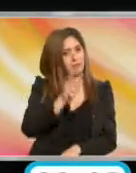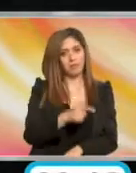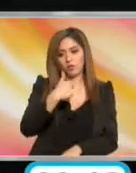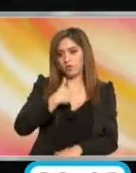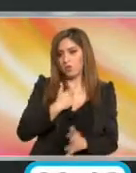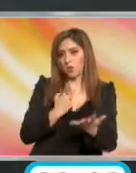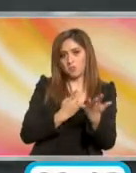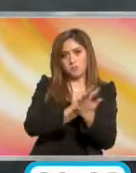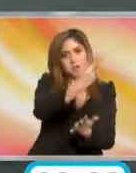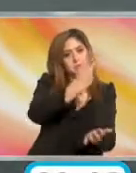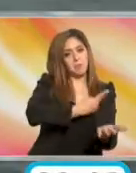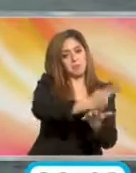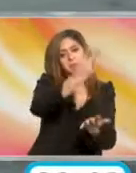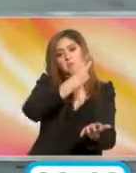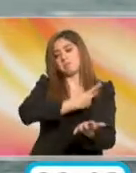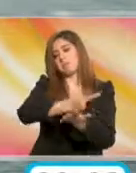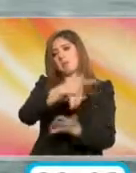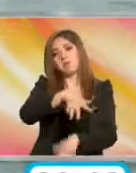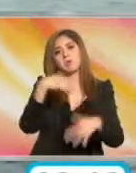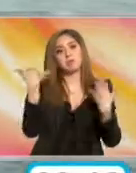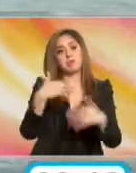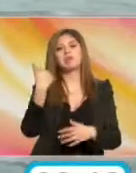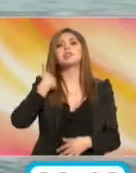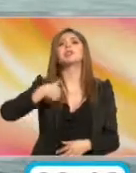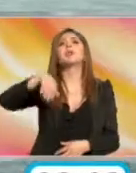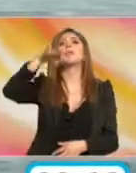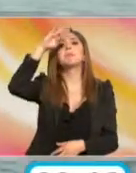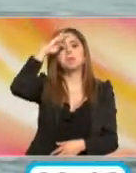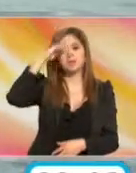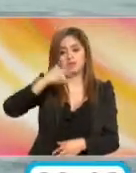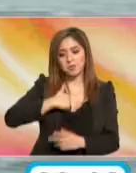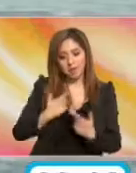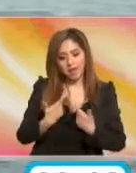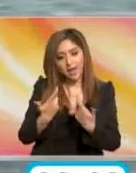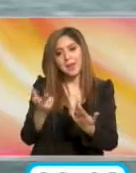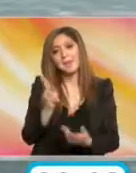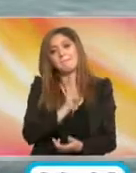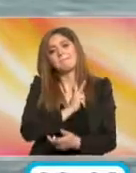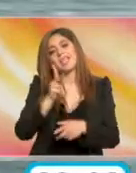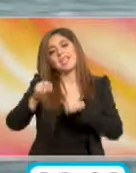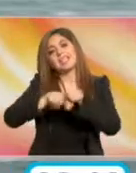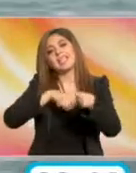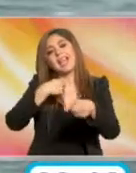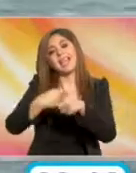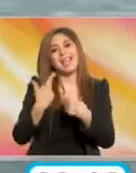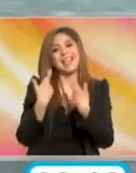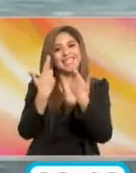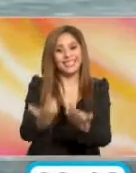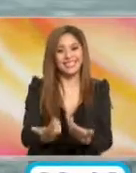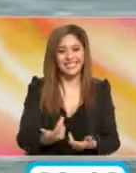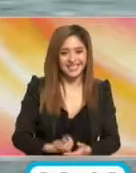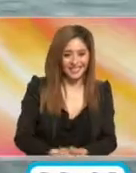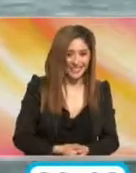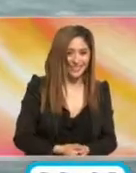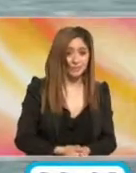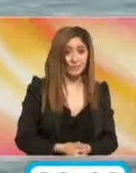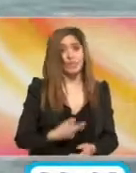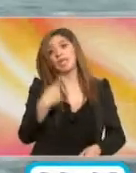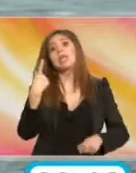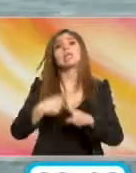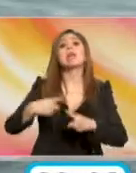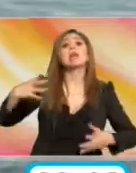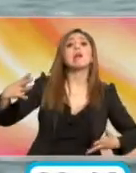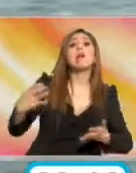mí le daría todos los premios de la vida. Tú hasta el corazón se le Hasta mis dabas. chilaquiles le Hasta daba. los chilaquiles. Hasta mis chilaquiles le daba. ¿Quién ganó mejor